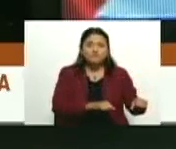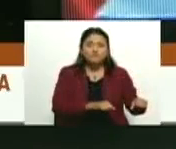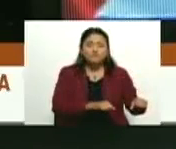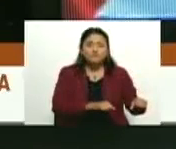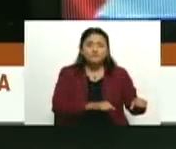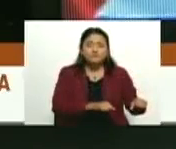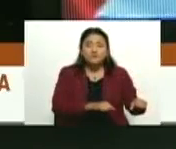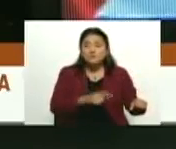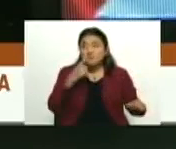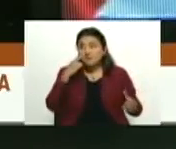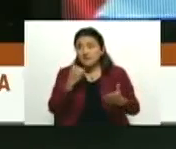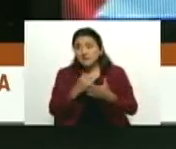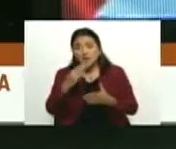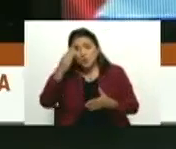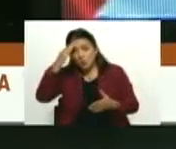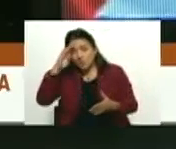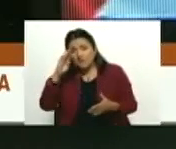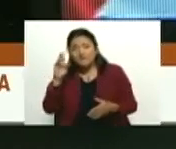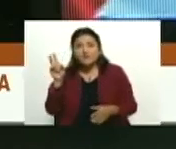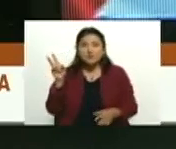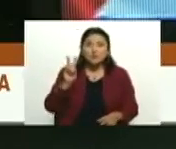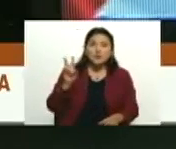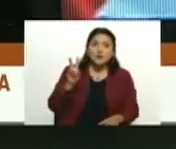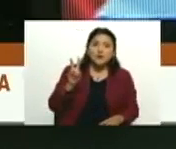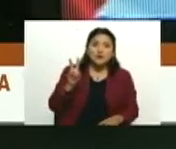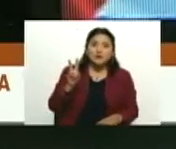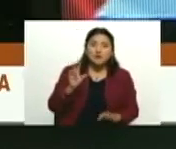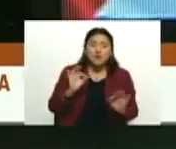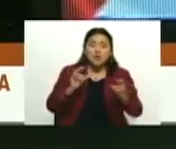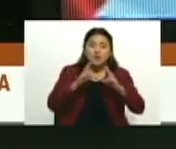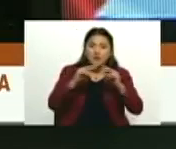es Cuba, si es Nicaragua, ninguno puede caer.